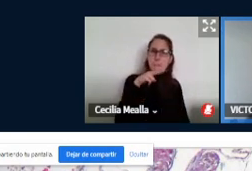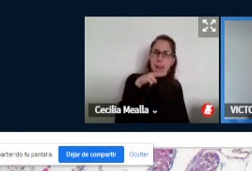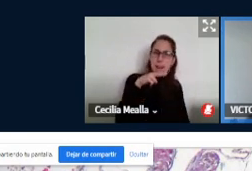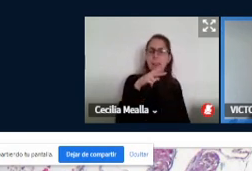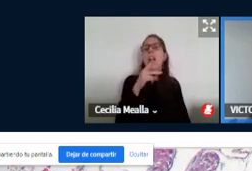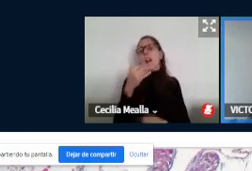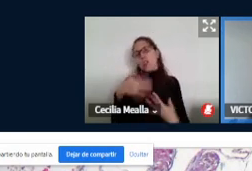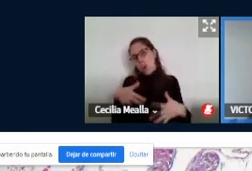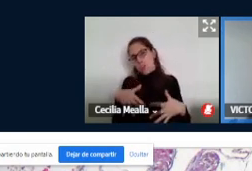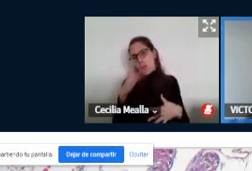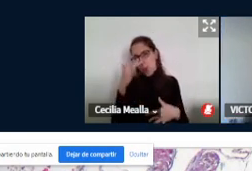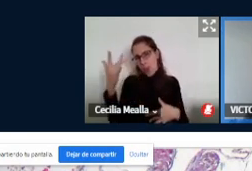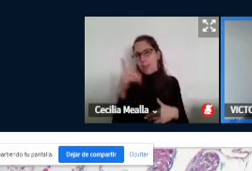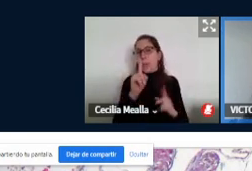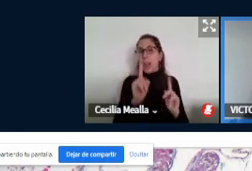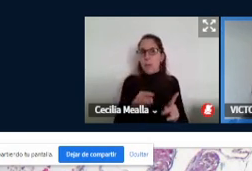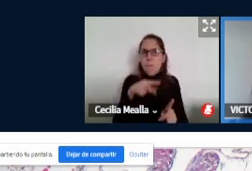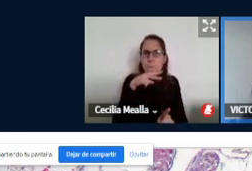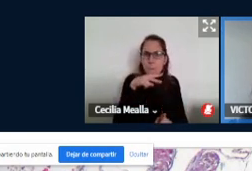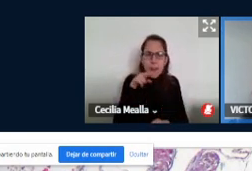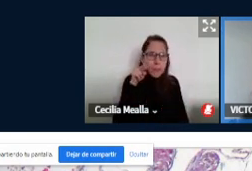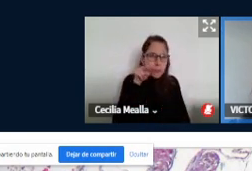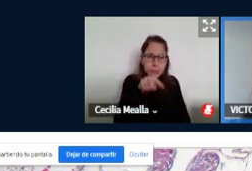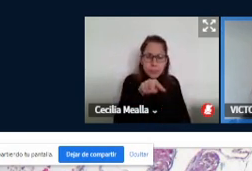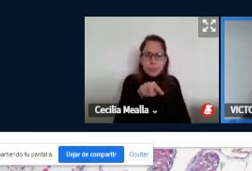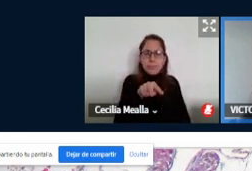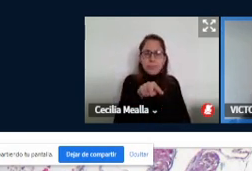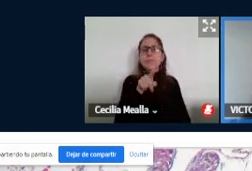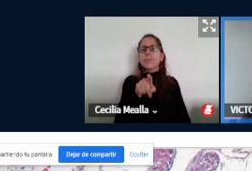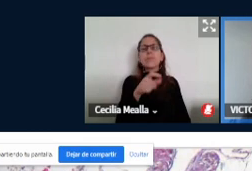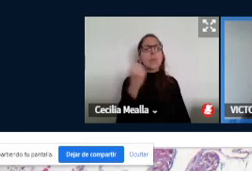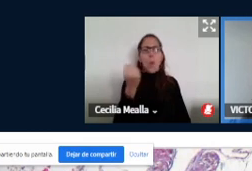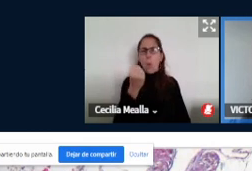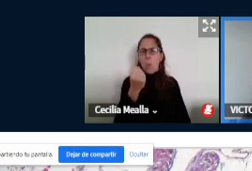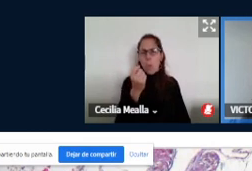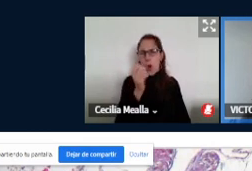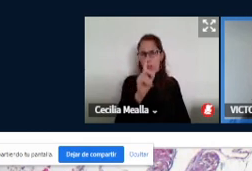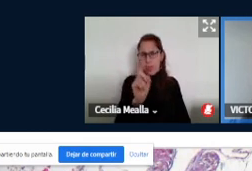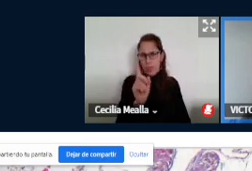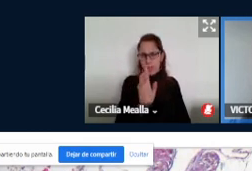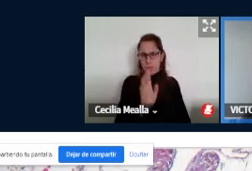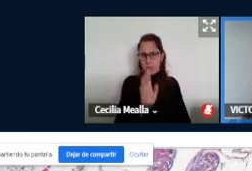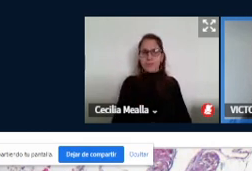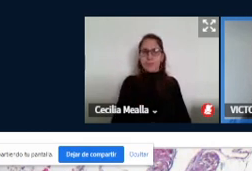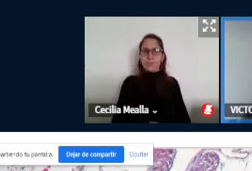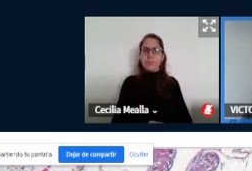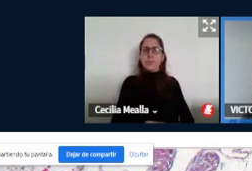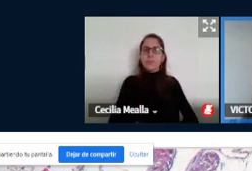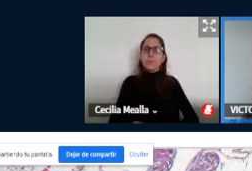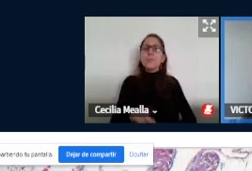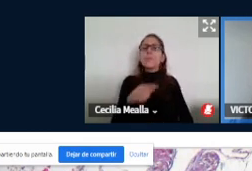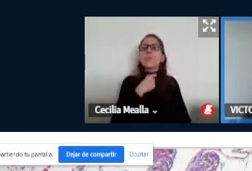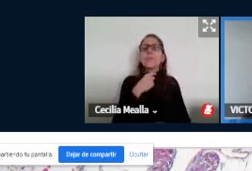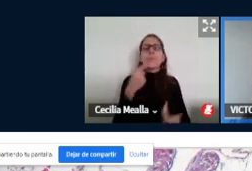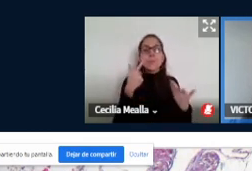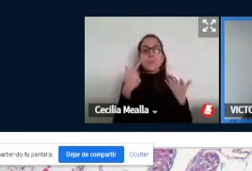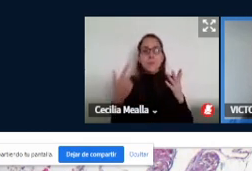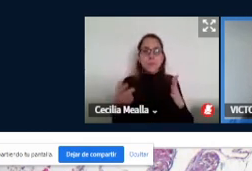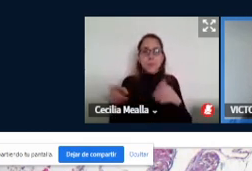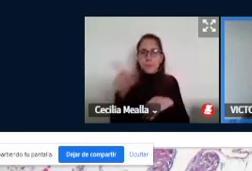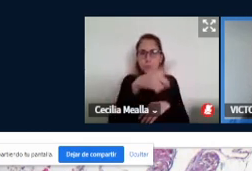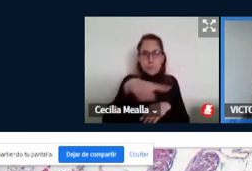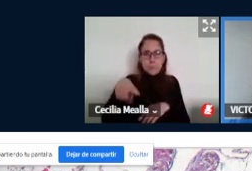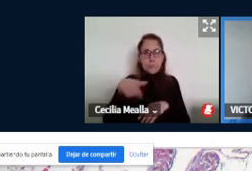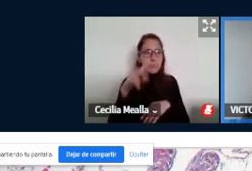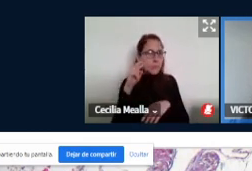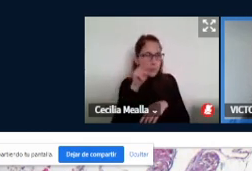y violeta. No importa con esta coloración, pero yo quería mostrarles esto. Recuerden que también